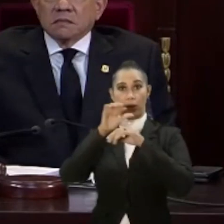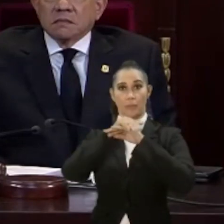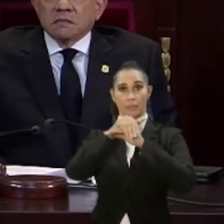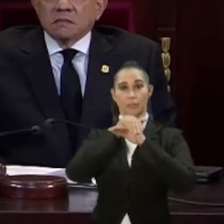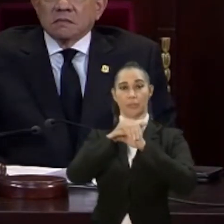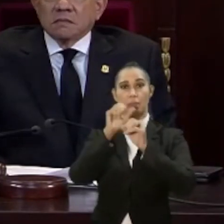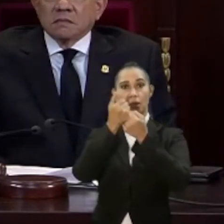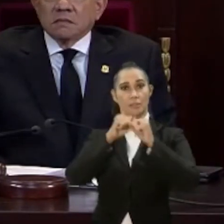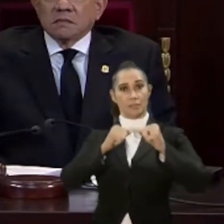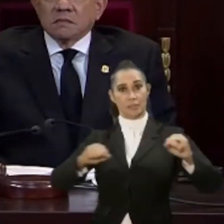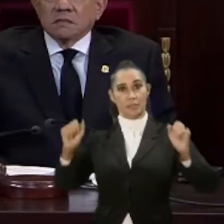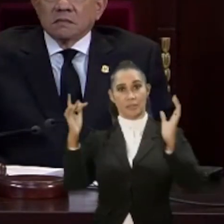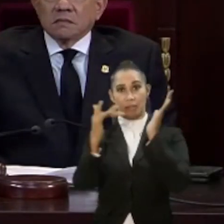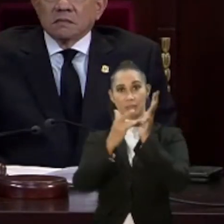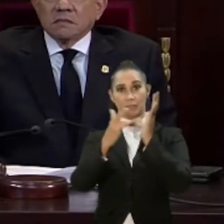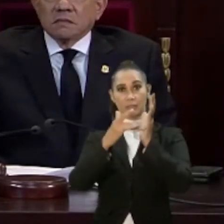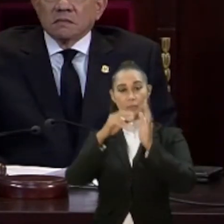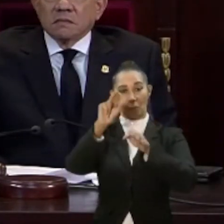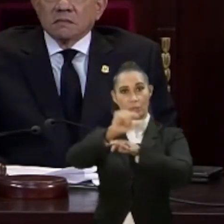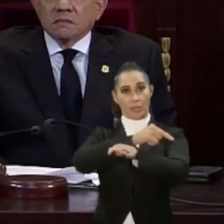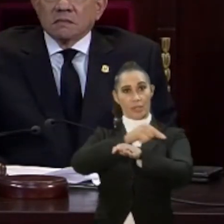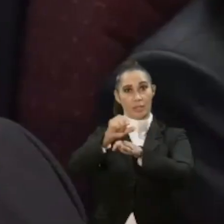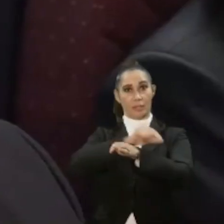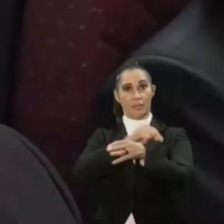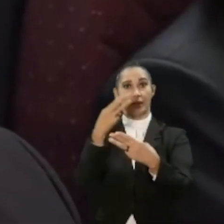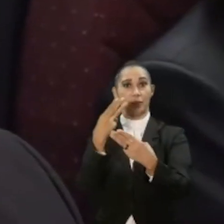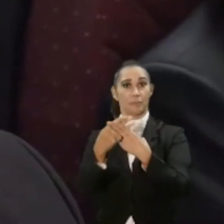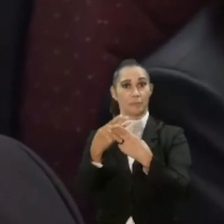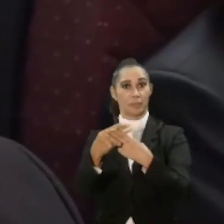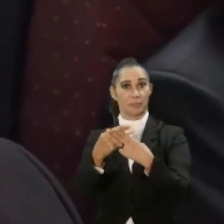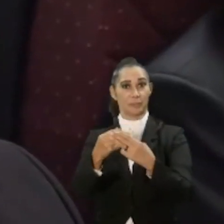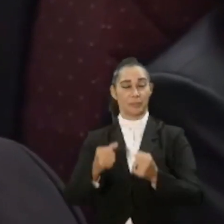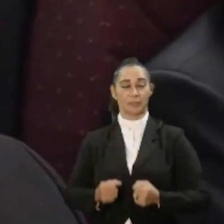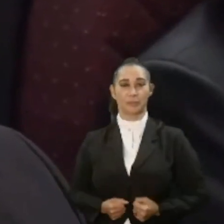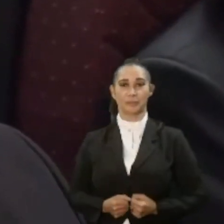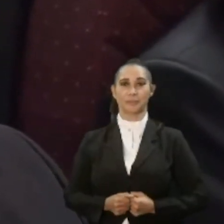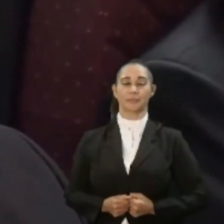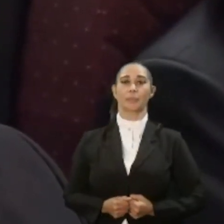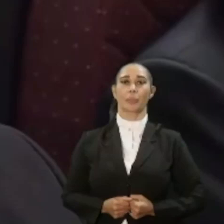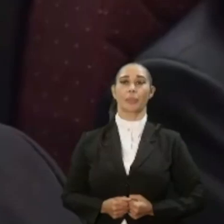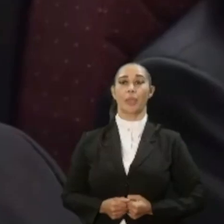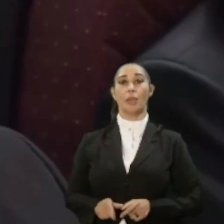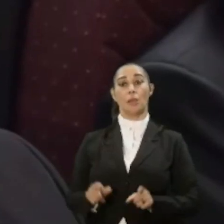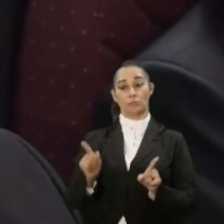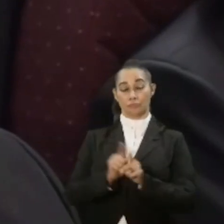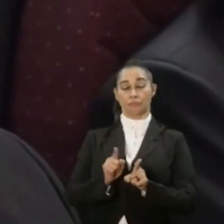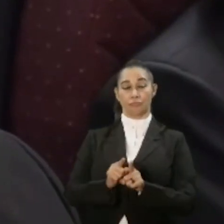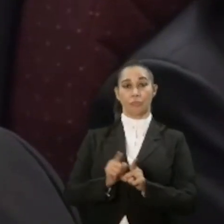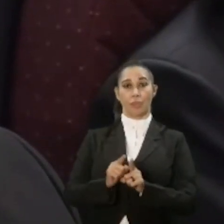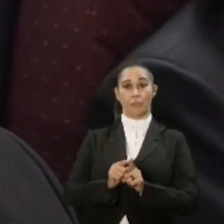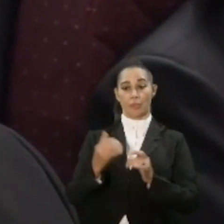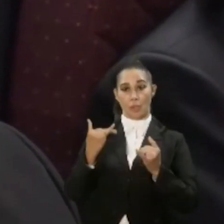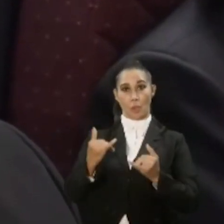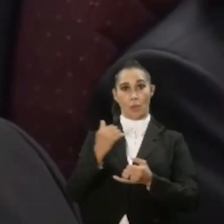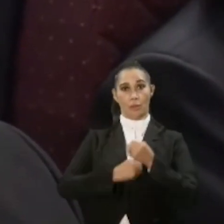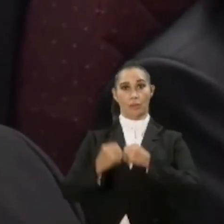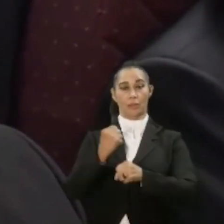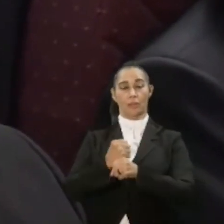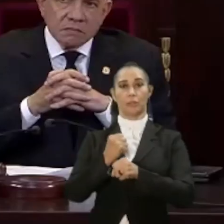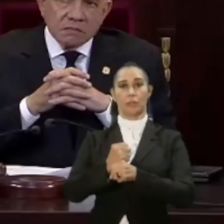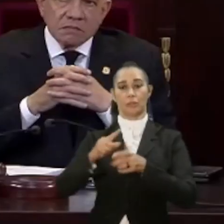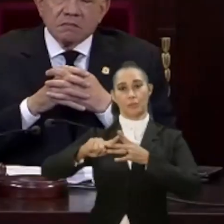ciencia, tecnología, ingeniería y matemáticas. También quiero destacar que en este año hemos iniciado